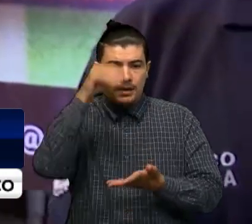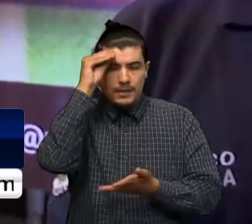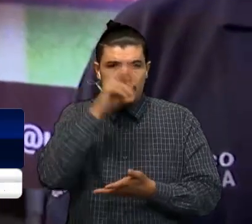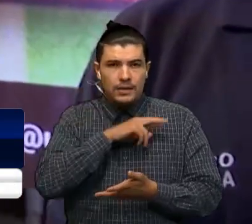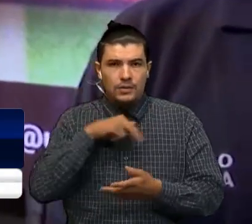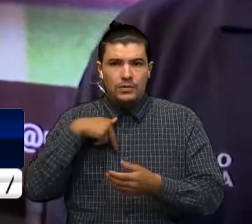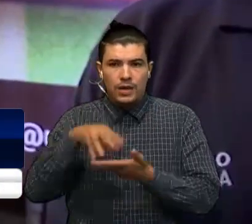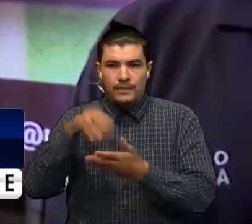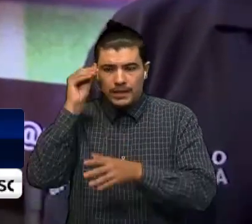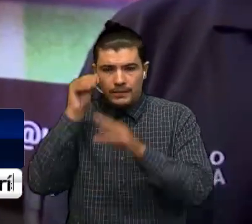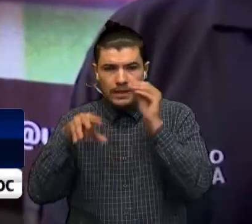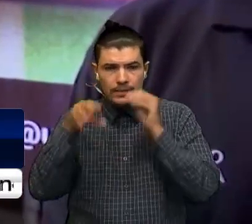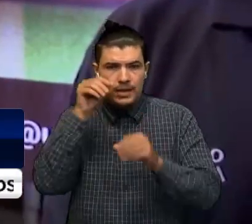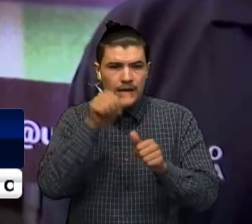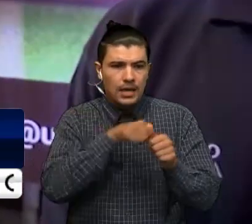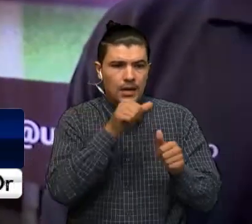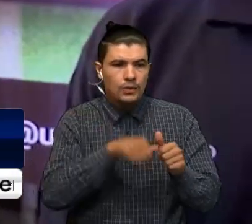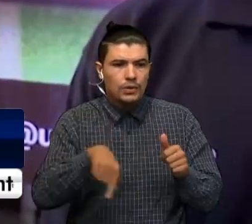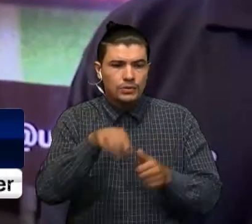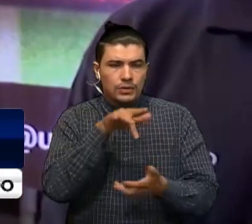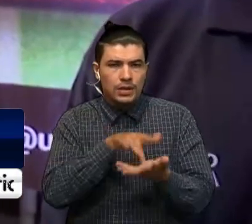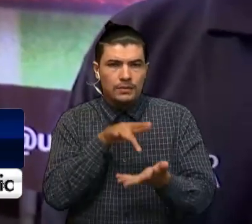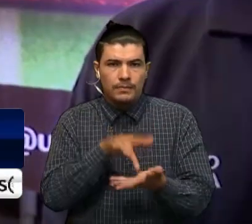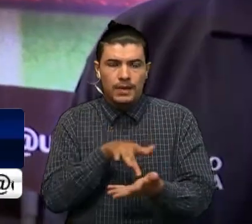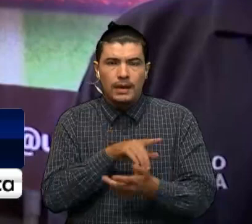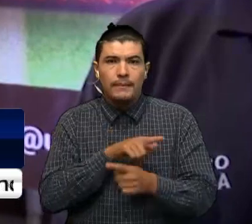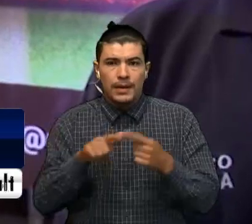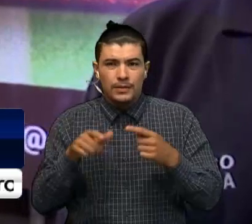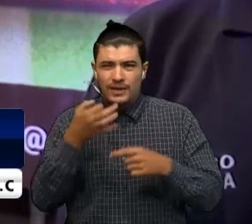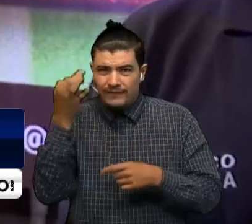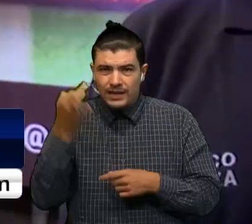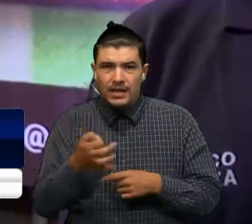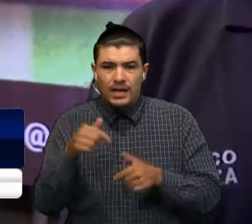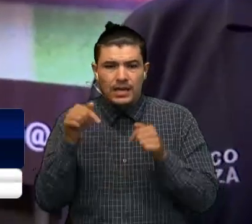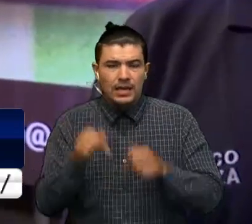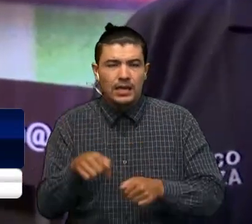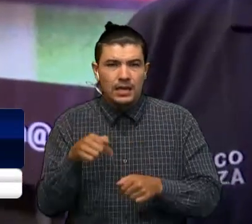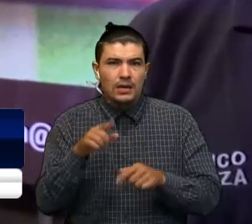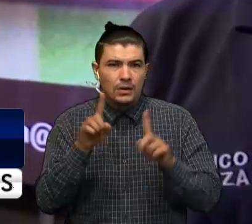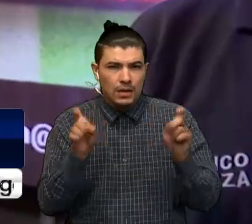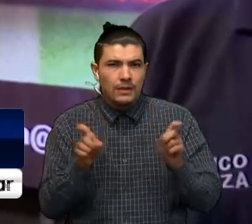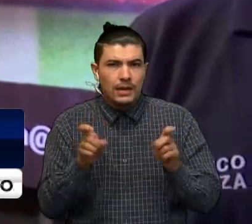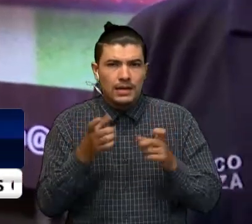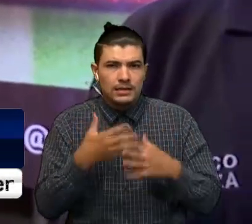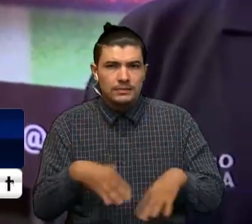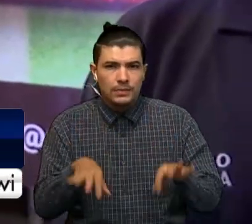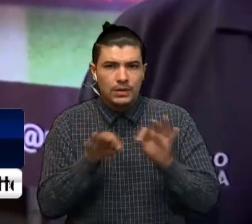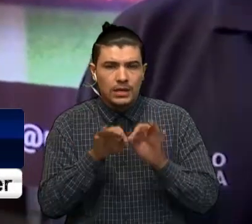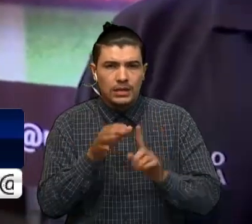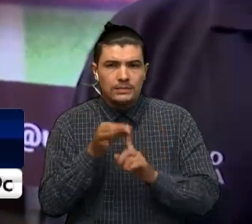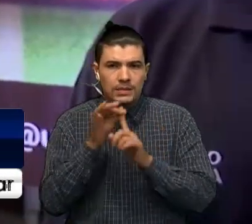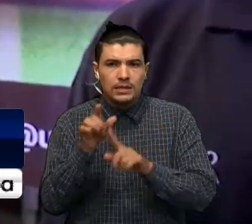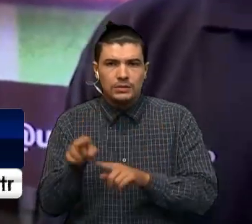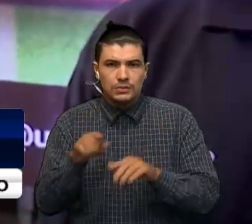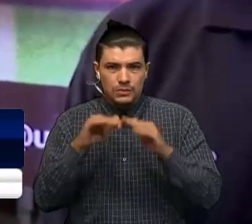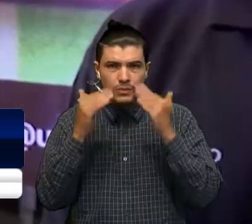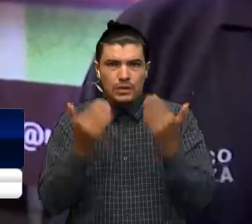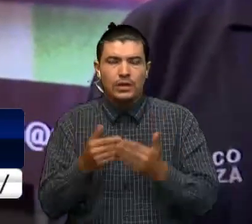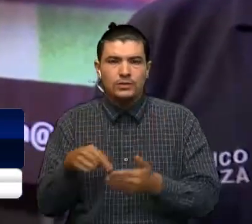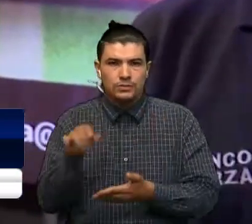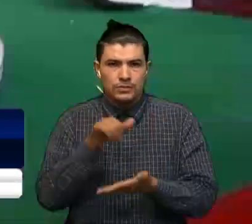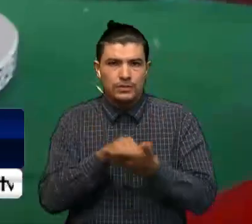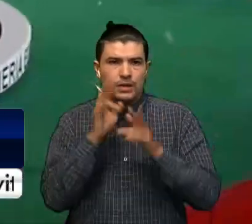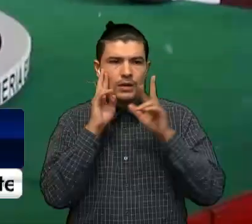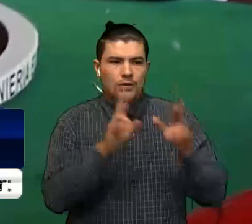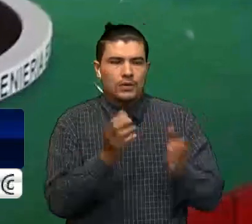cada una de las competencias que participamos puntualmente acá se dio algo muy lindo de una categoría que armaron para los colegios bueno eso es para resaltar el trabajo